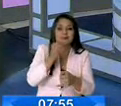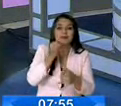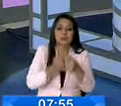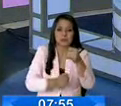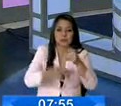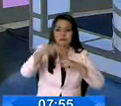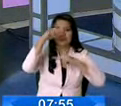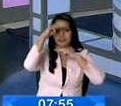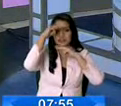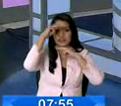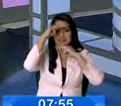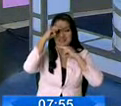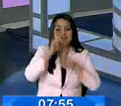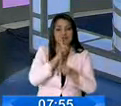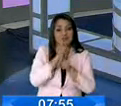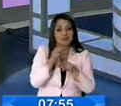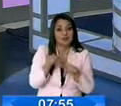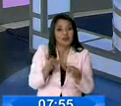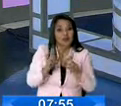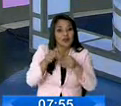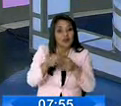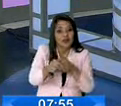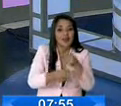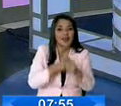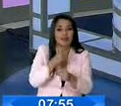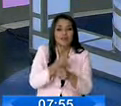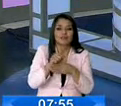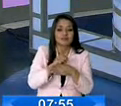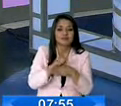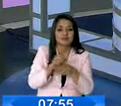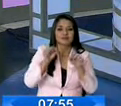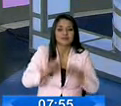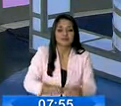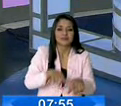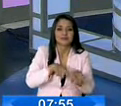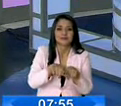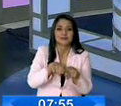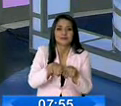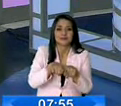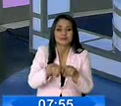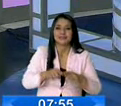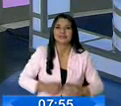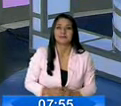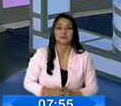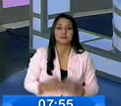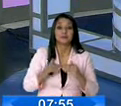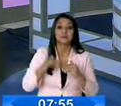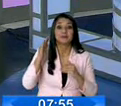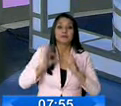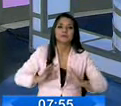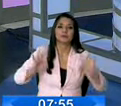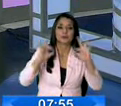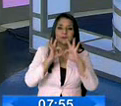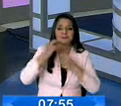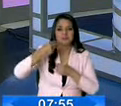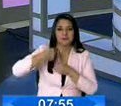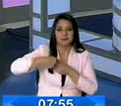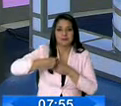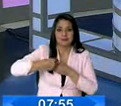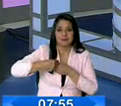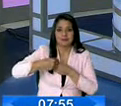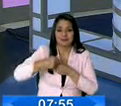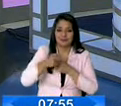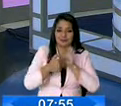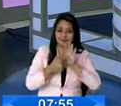Últimas Noticias. Y esperemos también este año esté entrenando para competir. Eso, para ver cómo va. Lo importante es participar y ese es